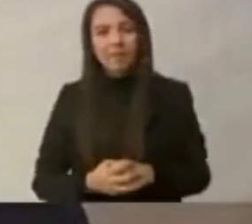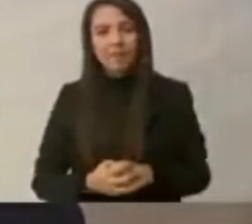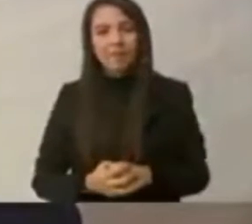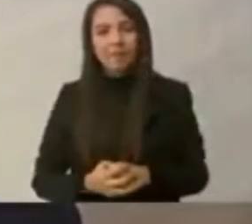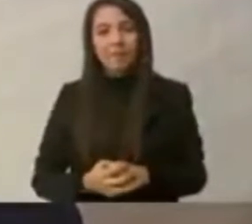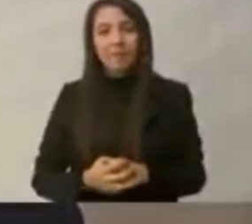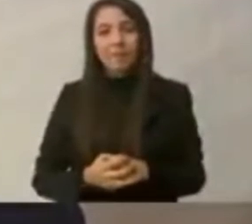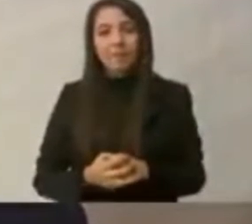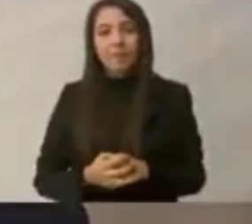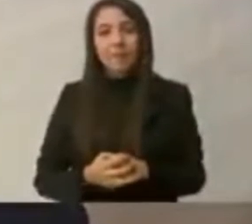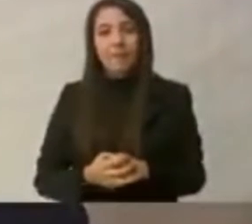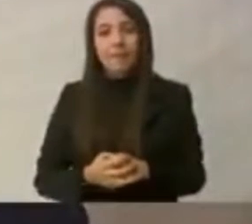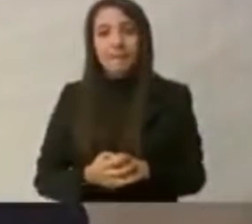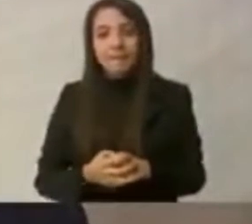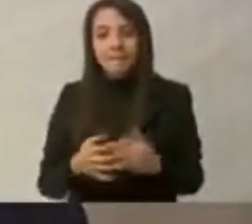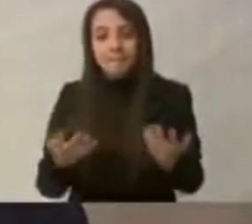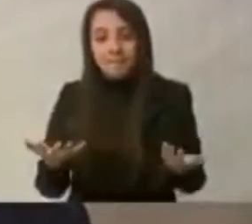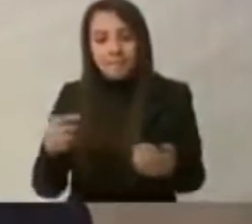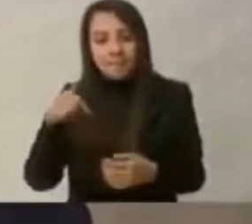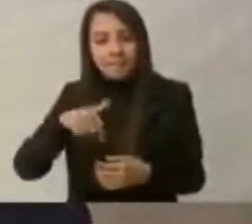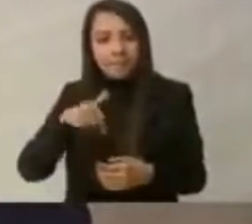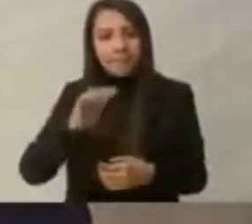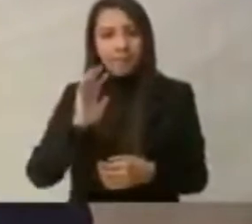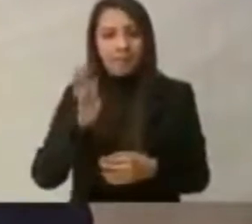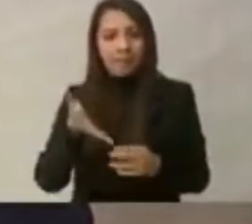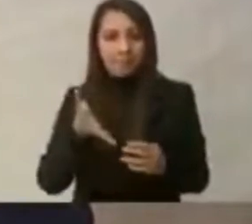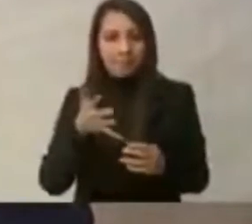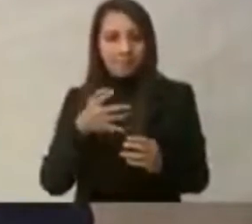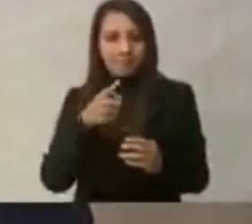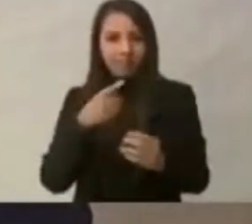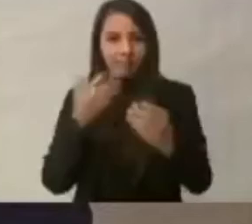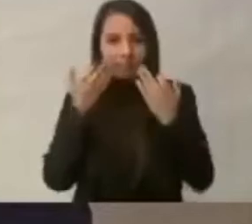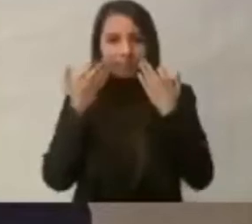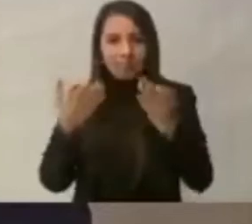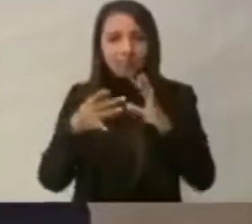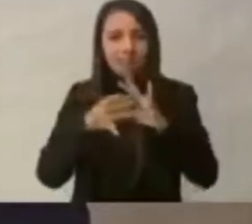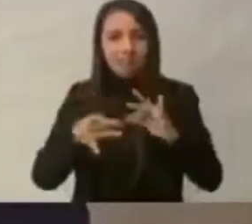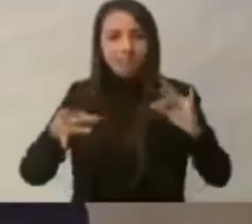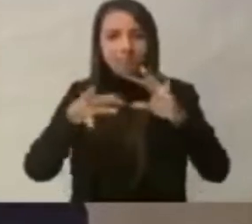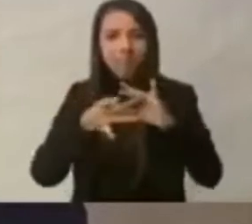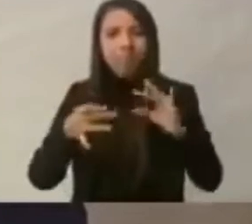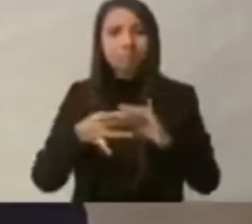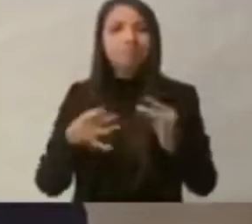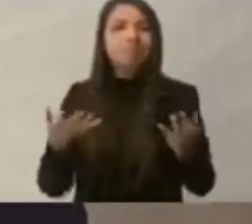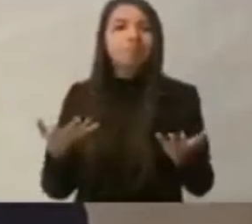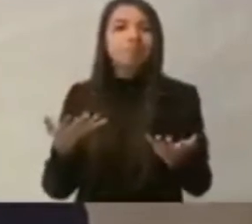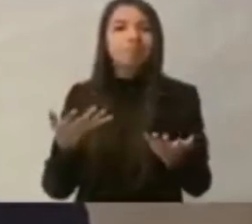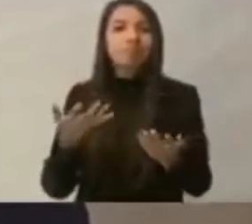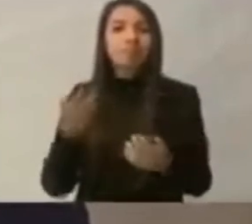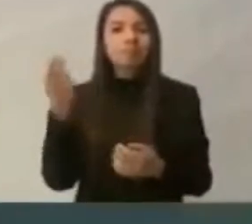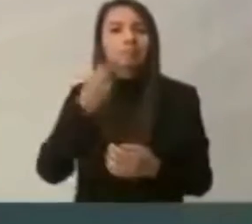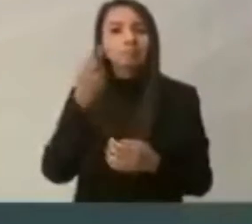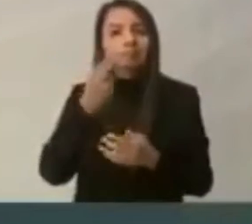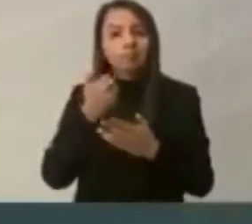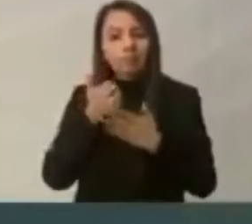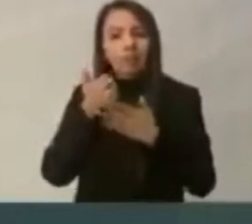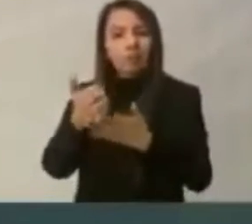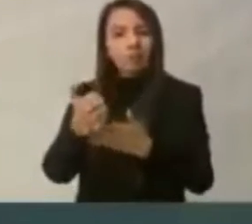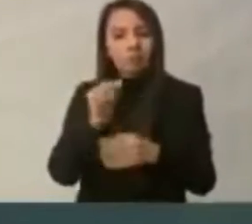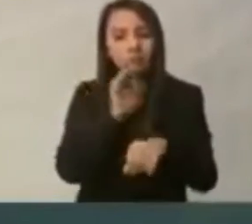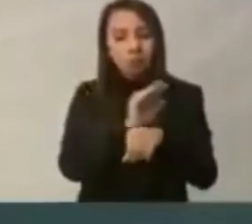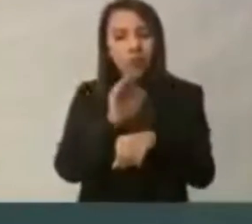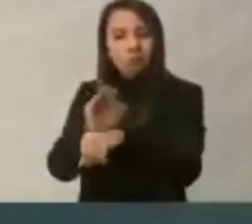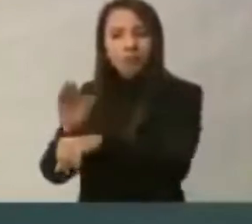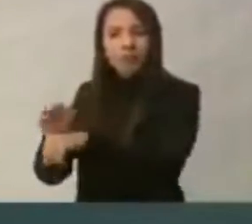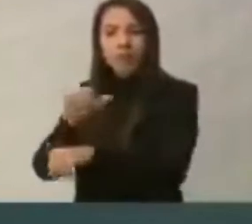Por lo que aquí se expresó, tenemos que ayudar a las comunidades pesqueras.